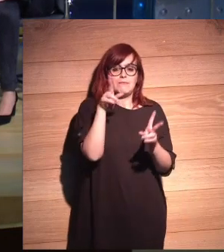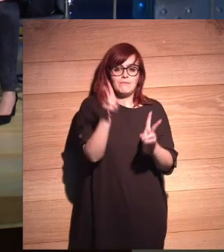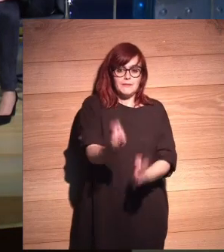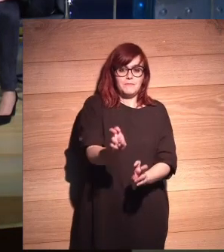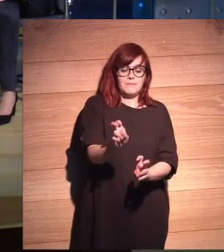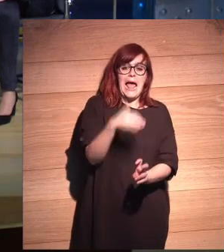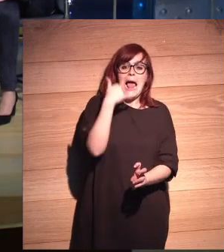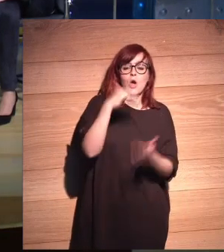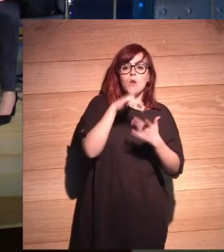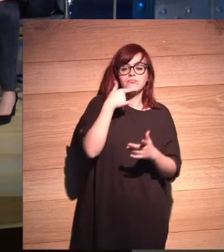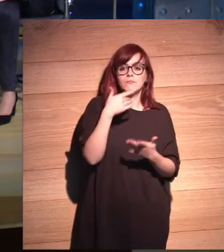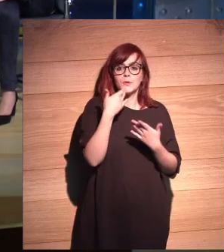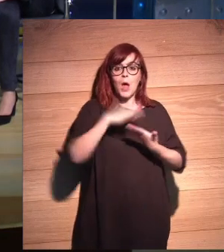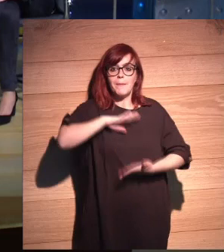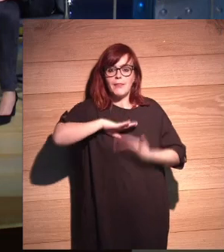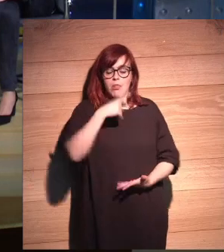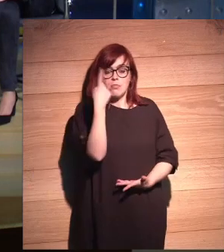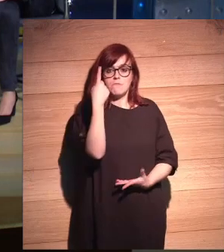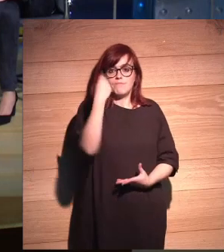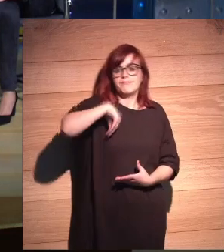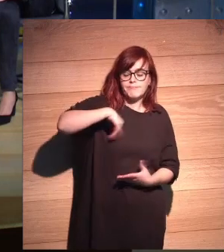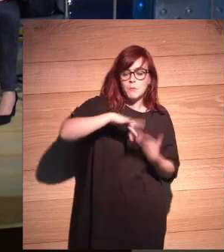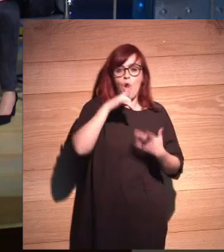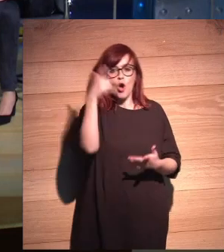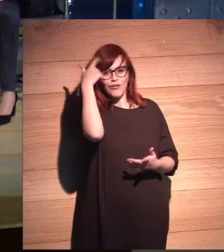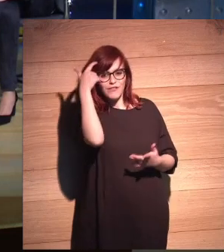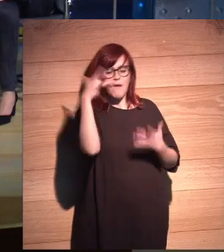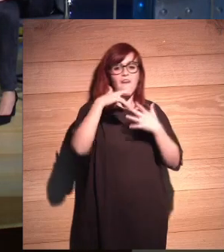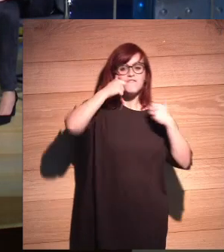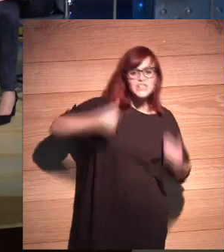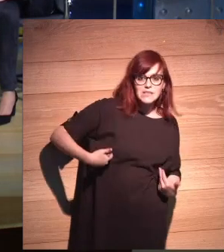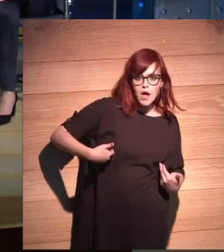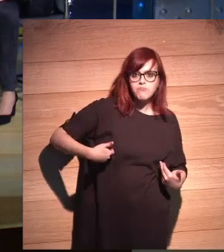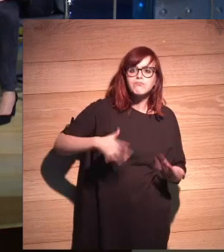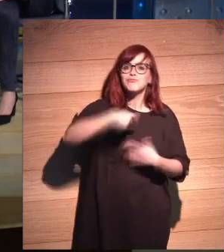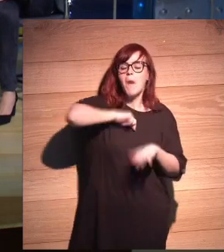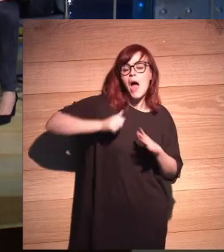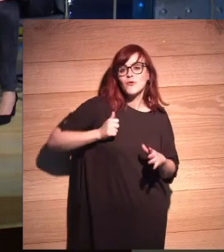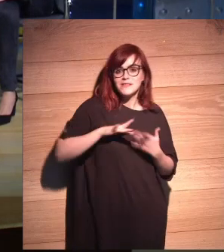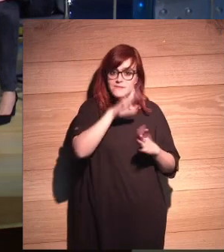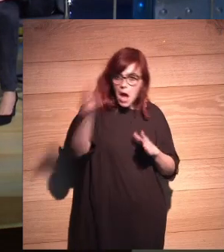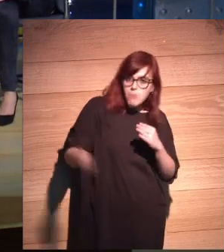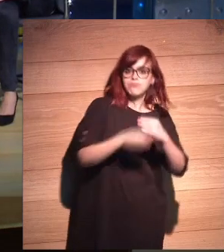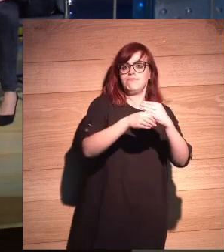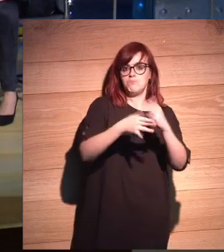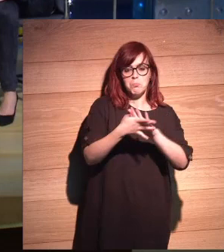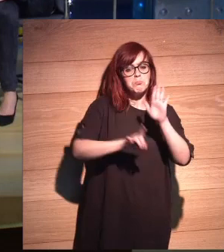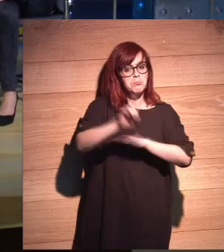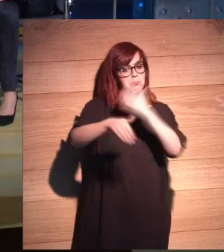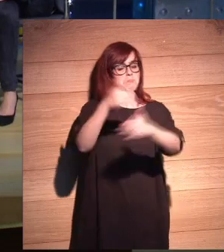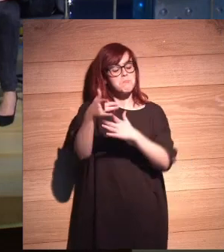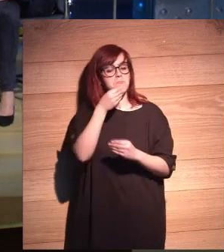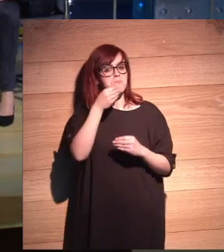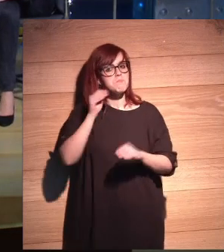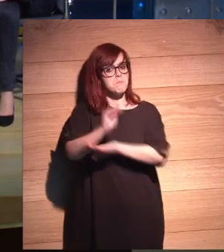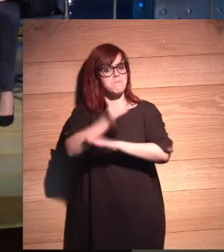momento han perdido alguna de sus capacidades, ¿no?, cognitivas, físicas, pues yo creo que estamos todos de acuerdo en que adelante, ¿no? Adelante,